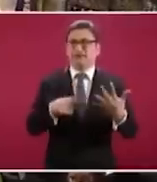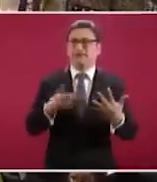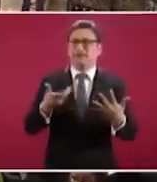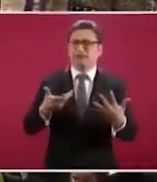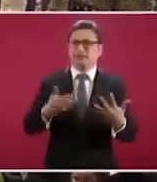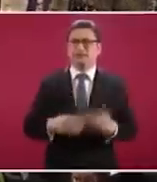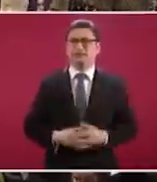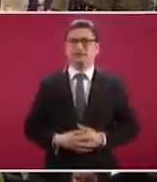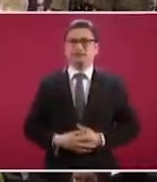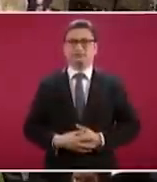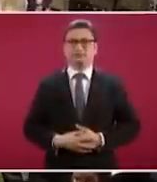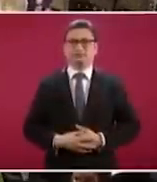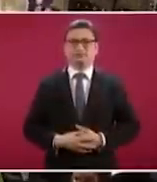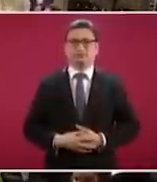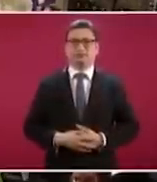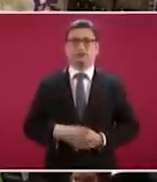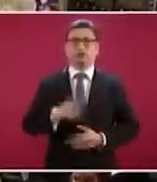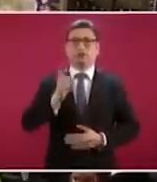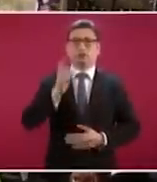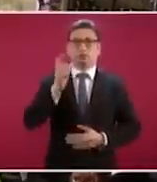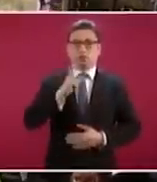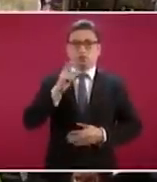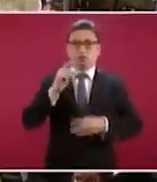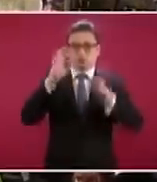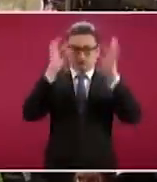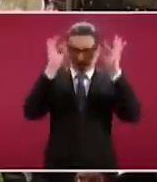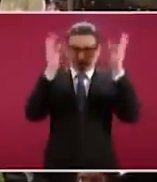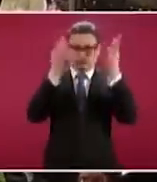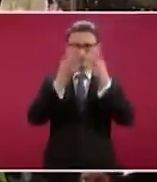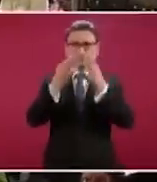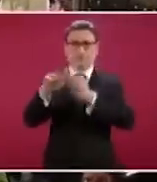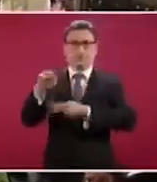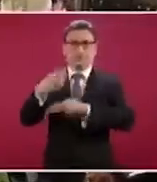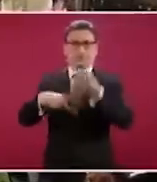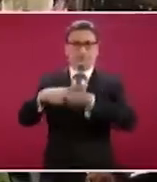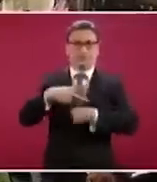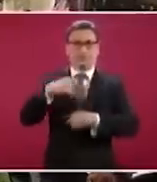en las aduanas para ingresar,